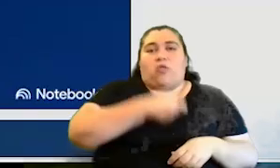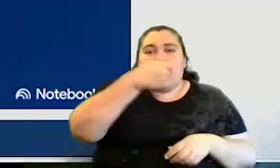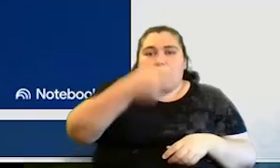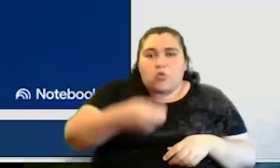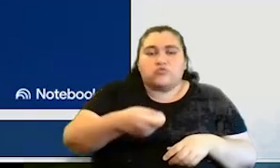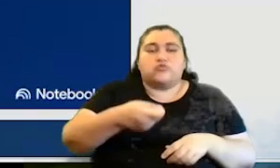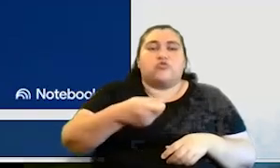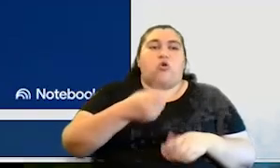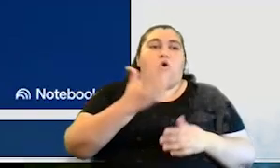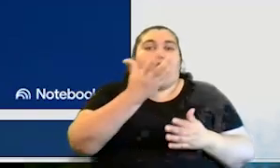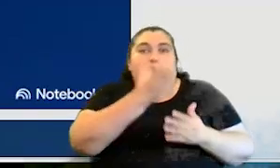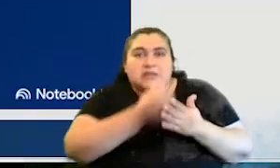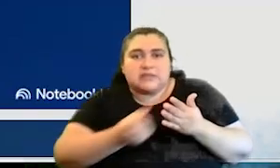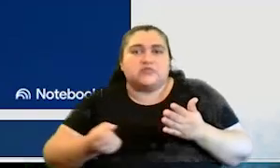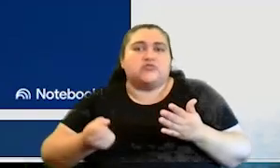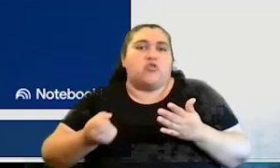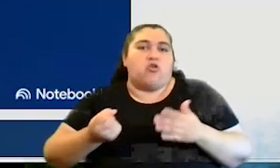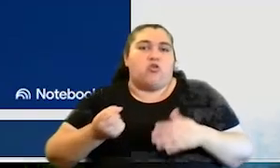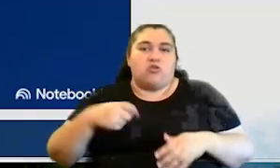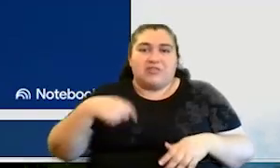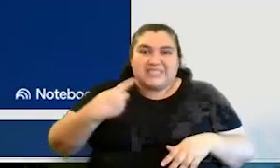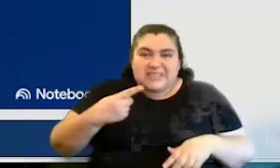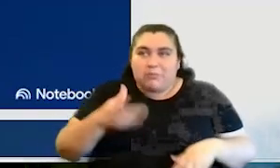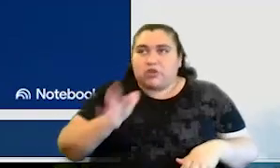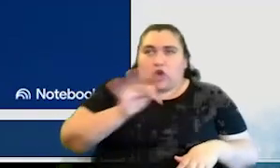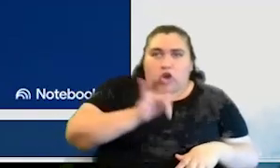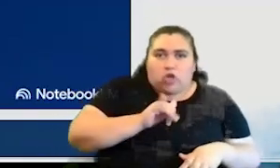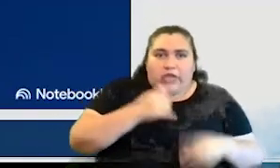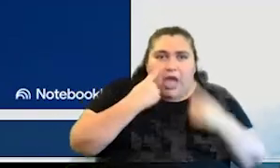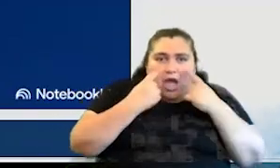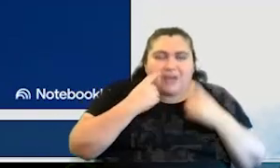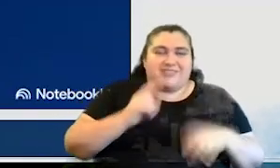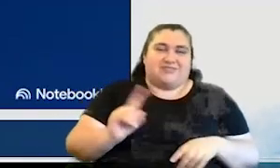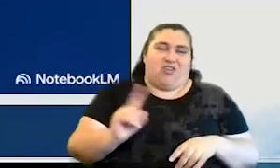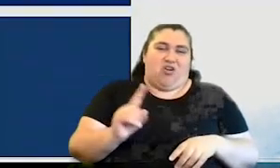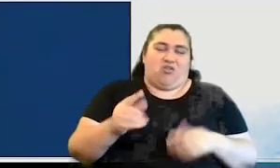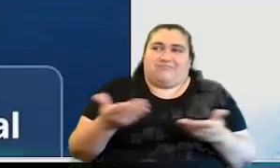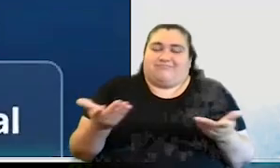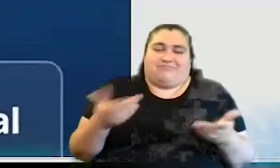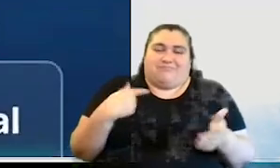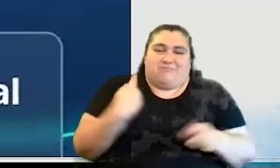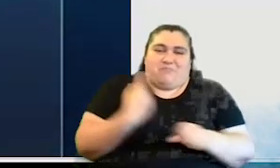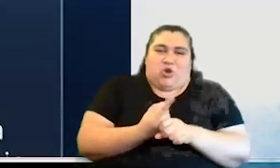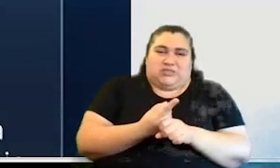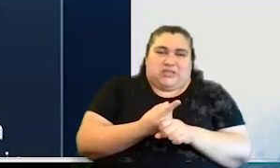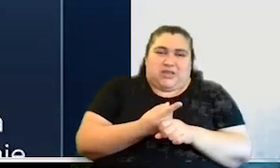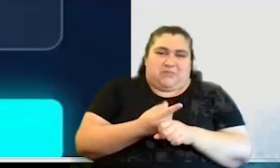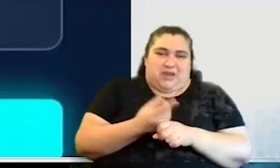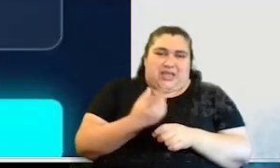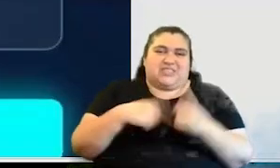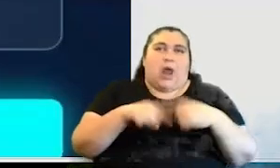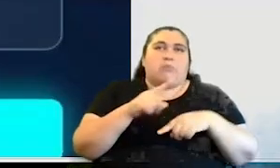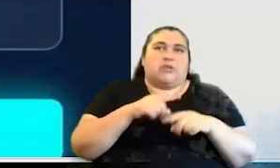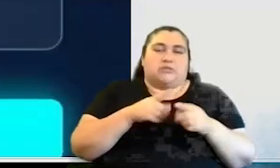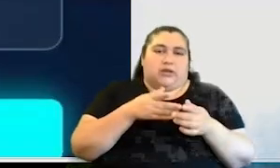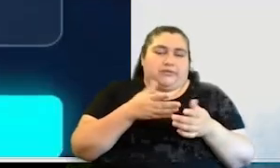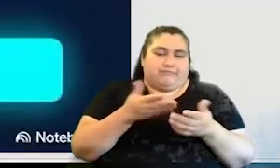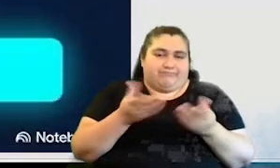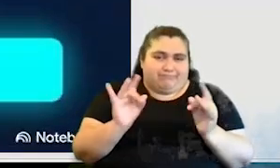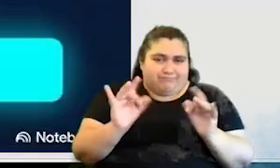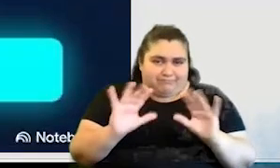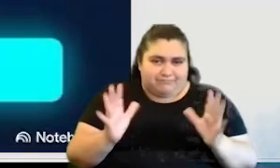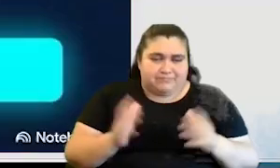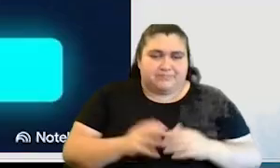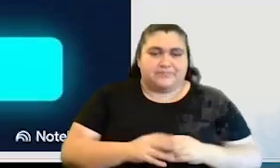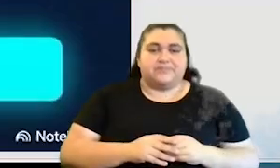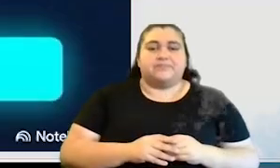o la retención no se puede hacer todos los días porque sería administrativamente imposible.